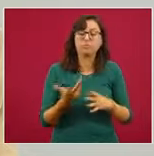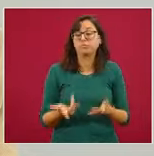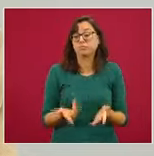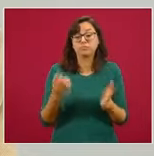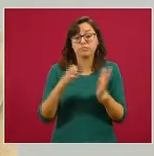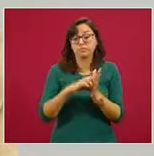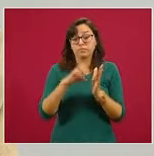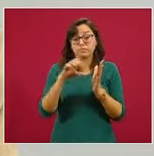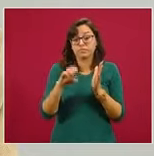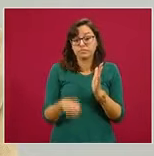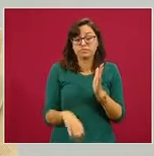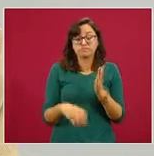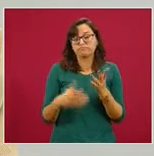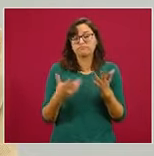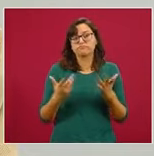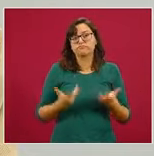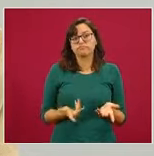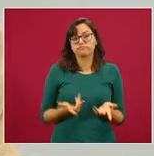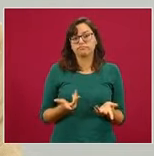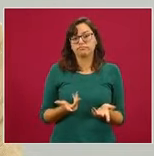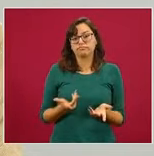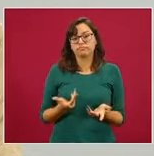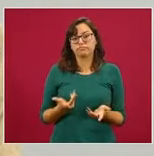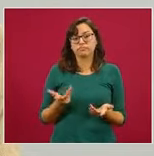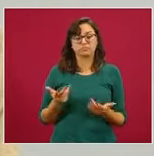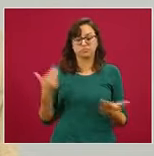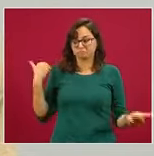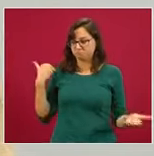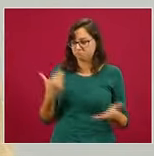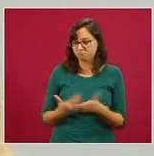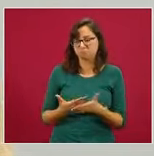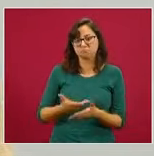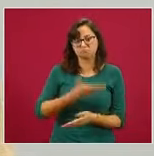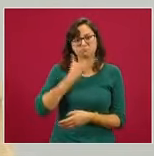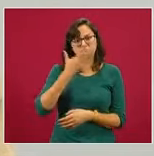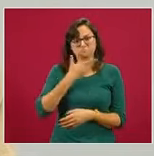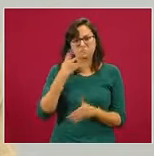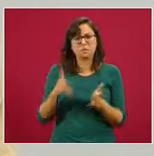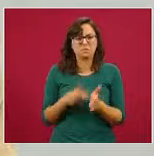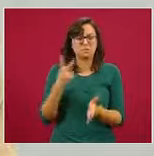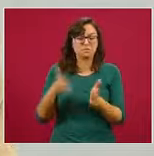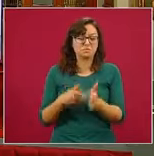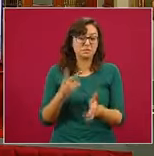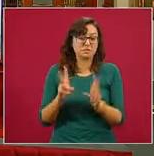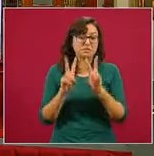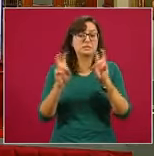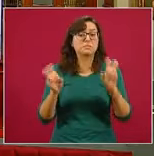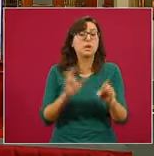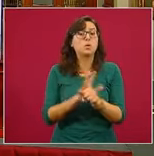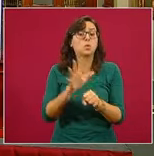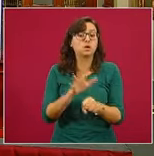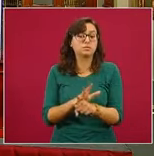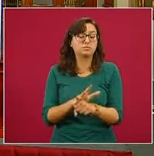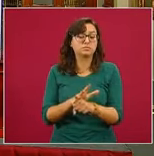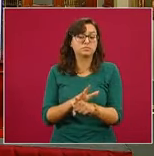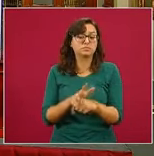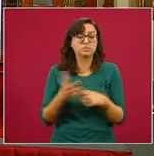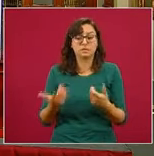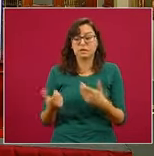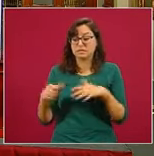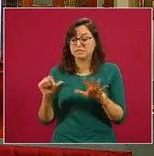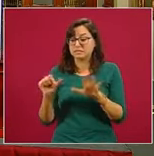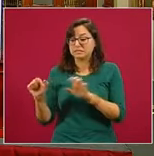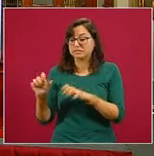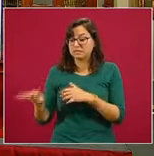es una mutación muy específica que últimamente se ha estado platicando mucho de ella, que es la mutación en la posición